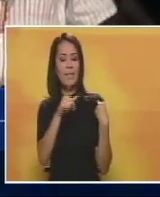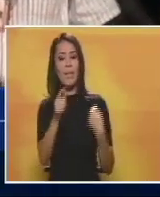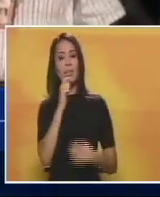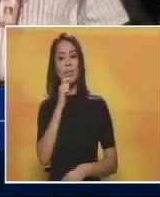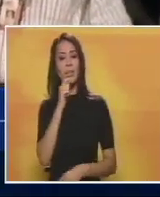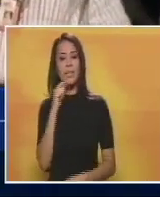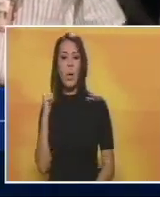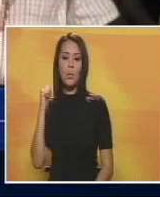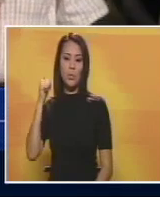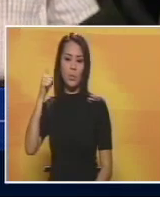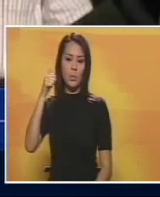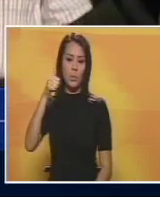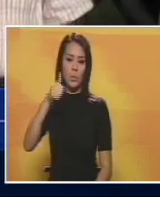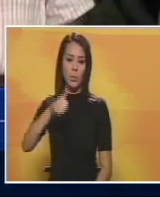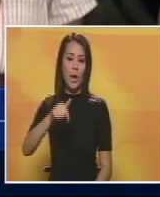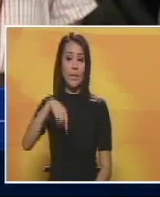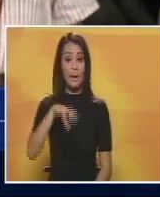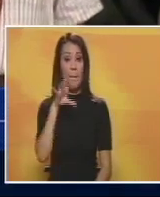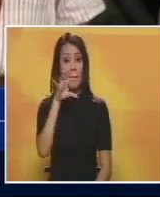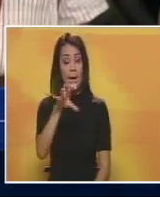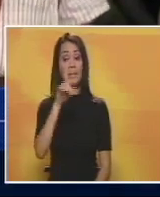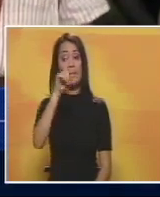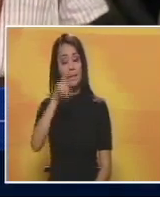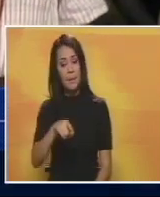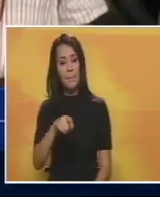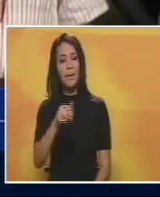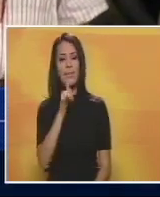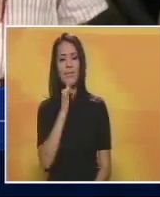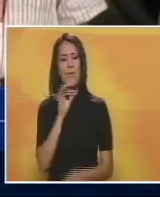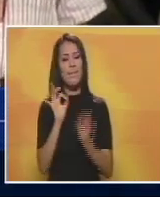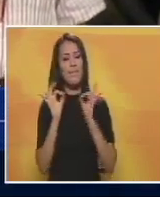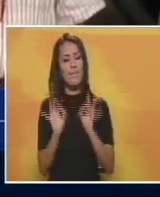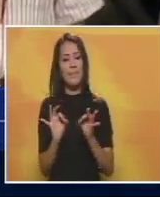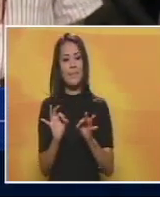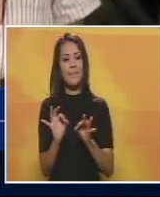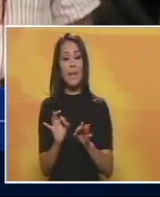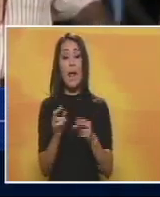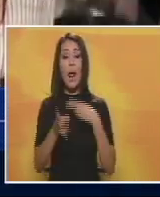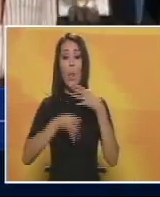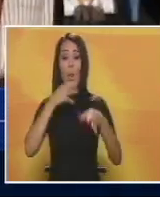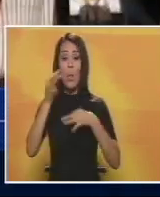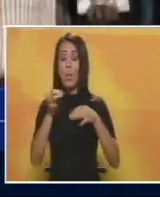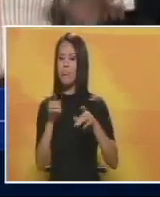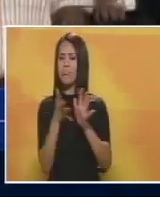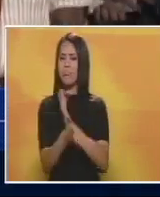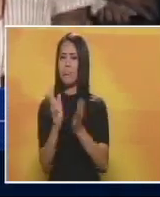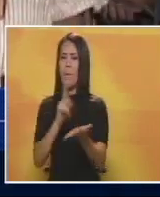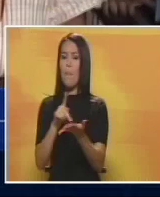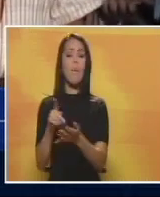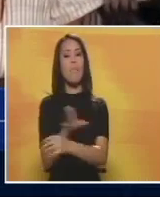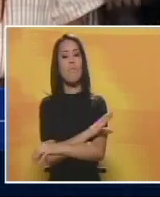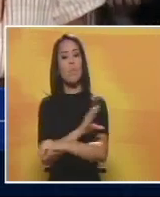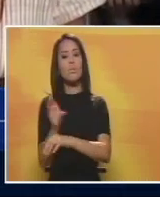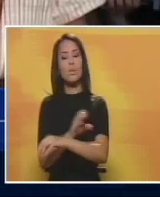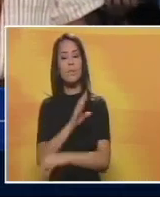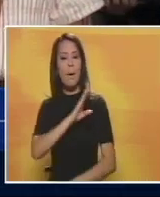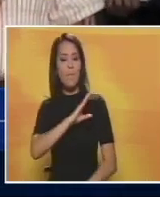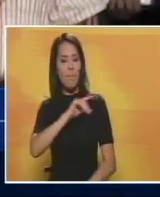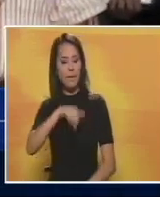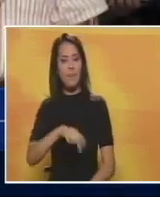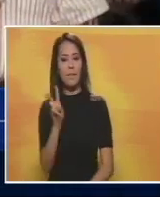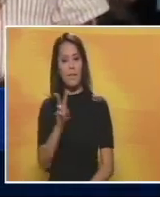mayor trayectoria en el país. Del mismo modo, se hizo mención especial a los exponentes de la música venezolana, lo más recio del